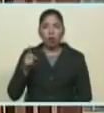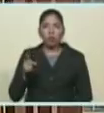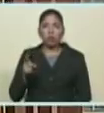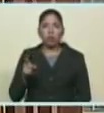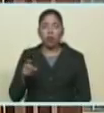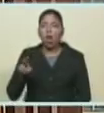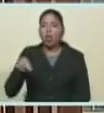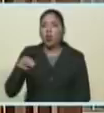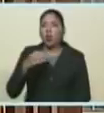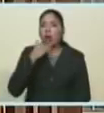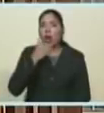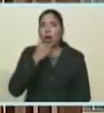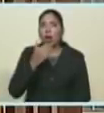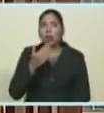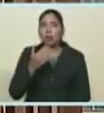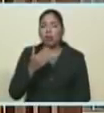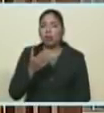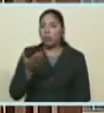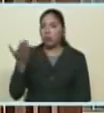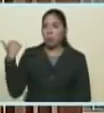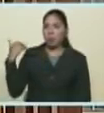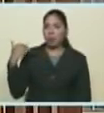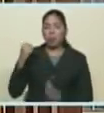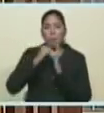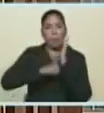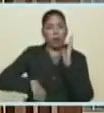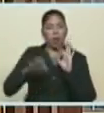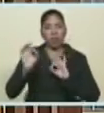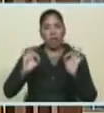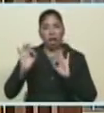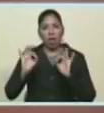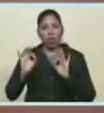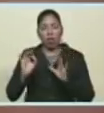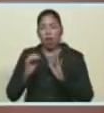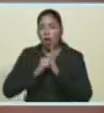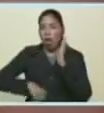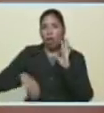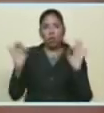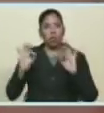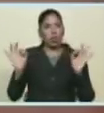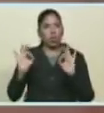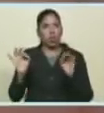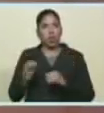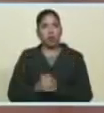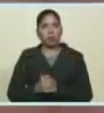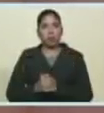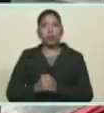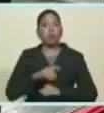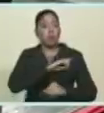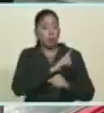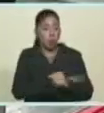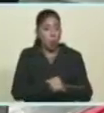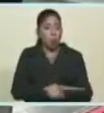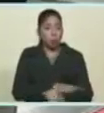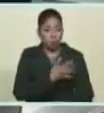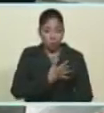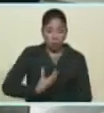Nunca existió un Consejo Federal de Gobierno. Nunca existió el cogobierno entre el poder